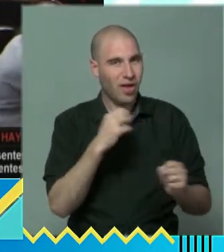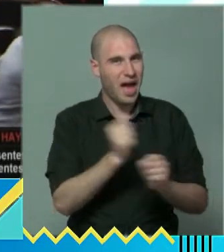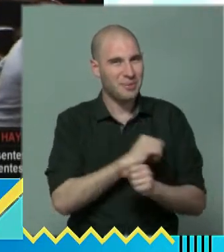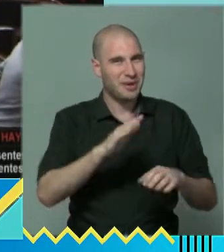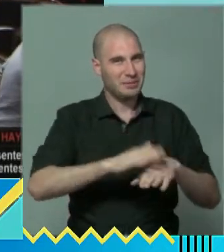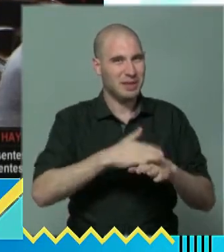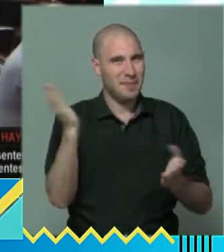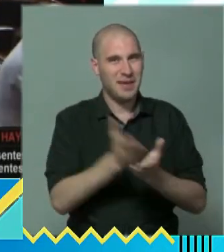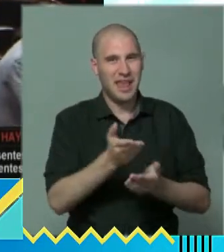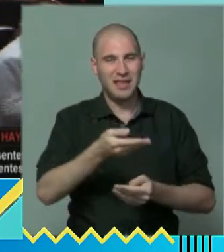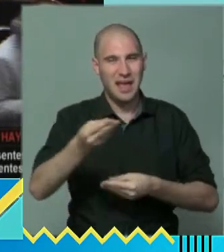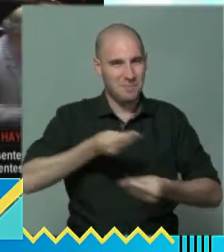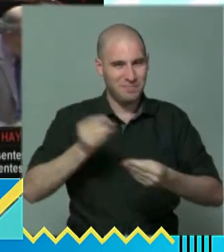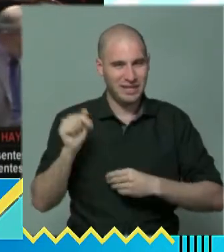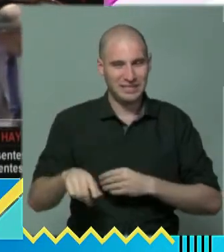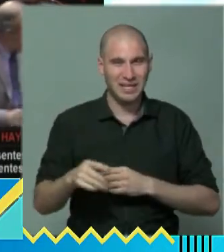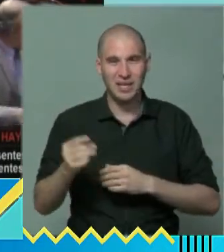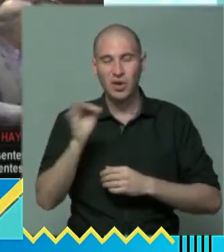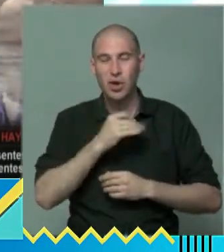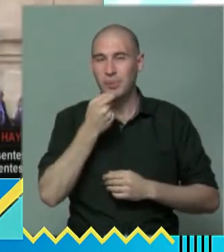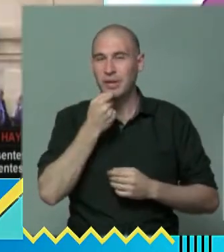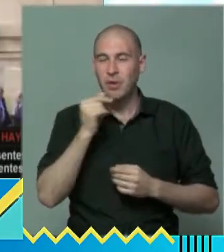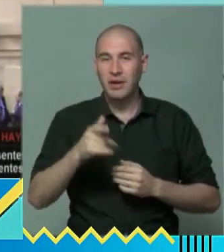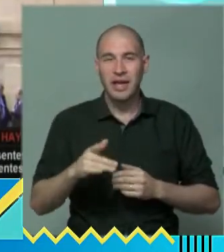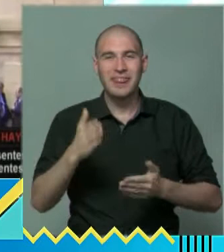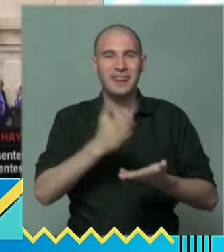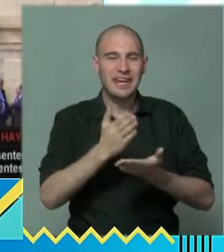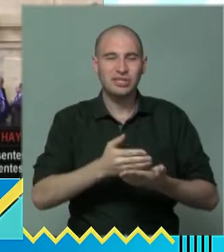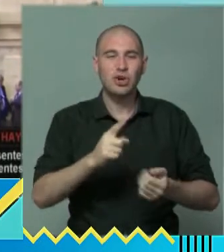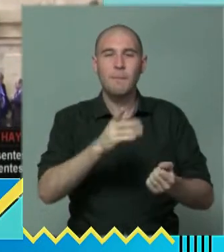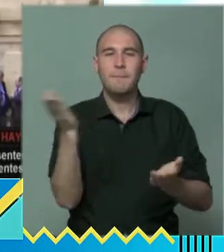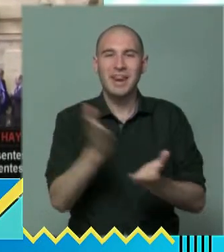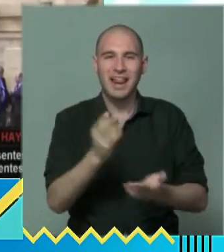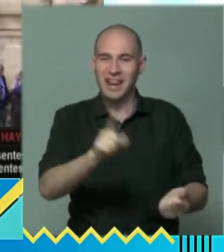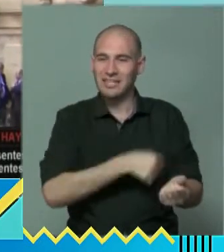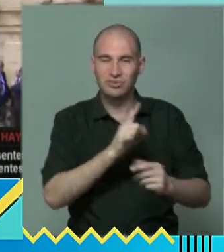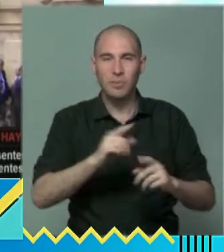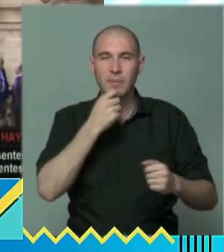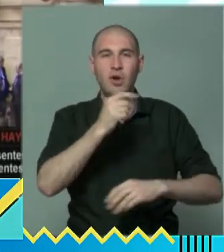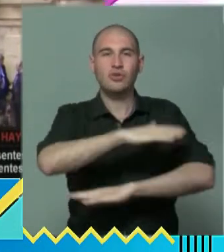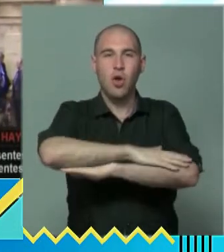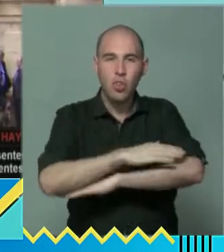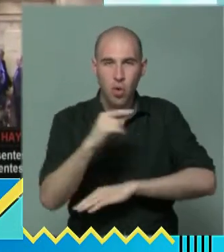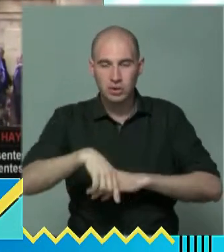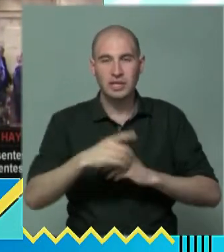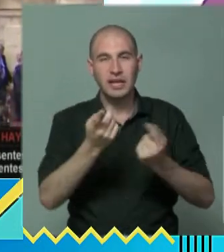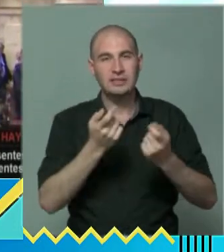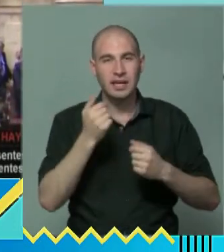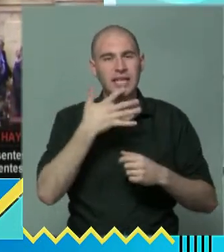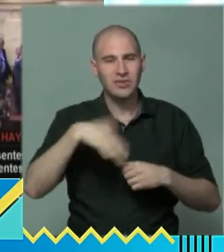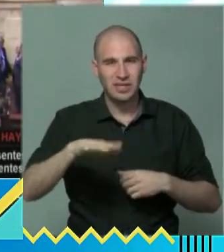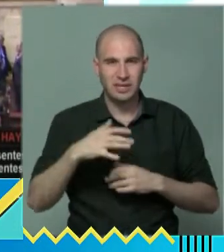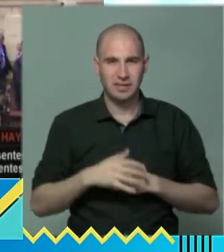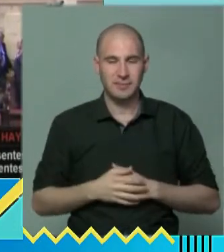la responsabilidad penal de las personas jurídicas, porque no se condice al derecho penal clásico, en donde se habla de conducta, en donde es necesaria la